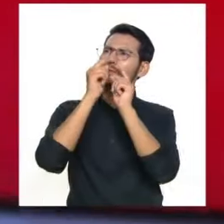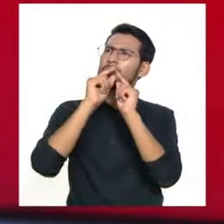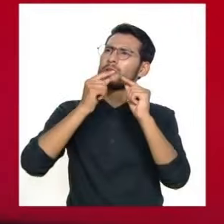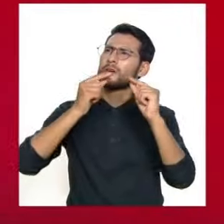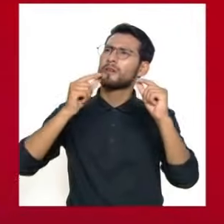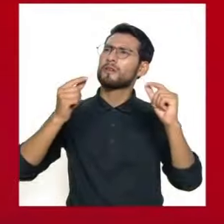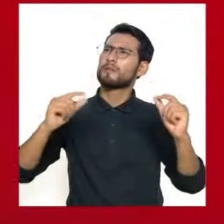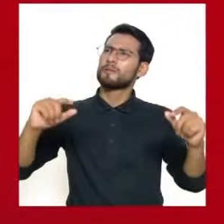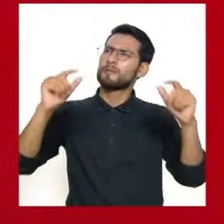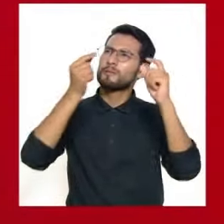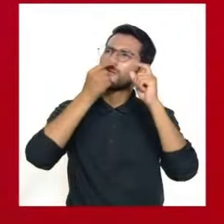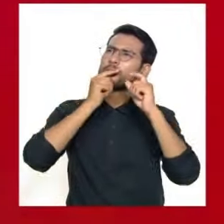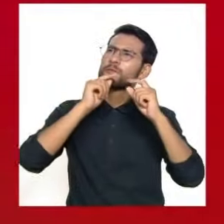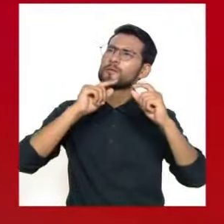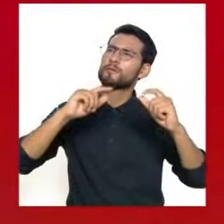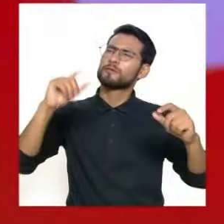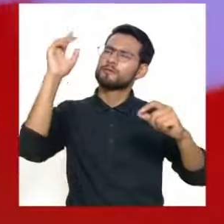guaa